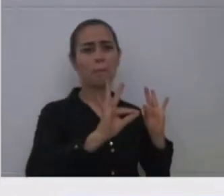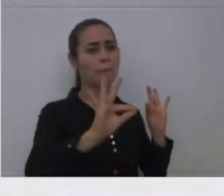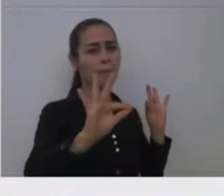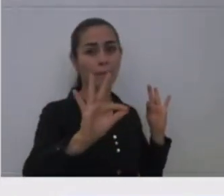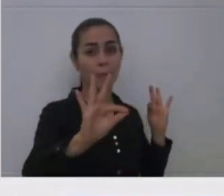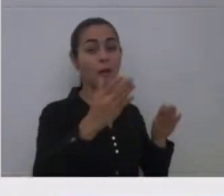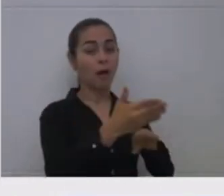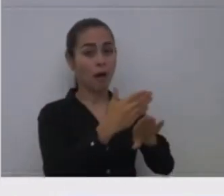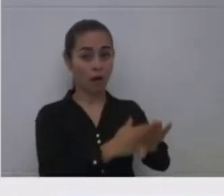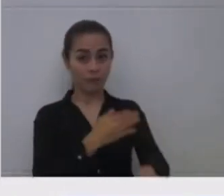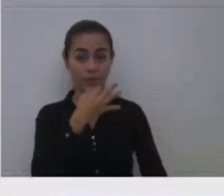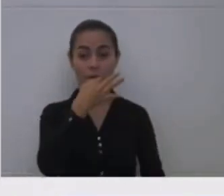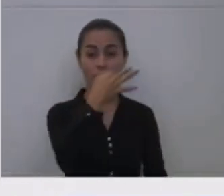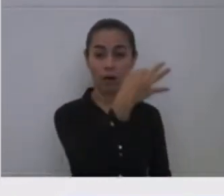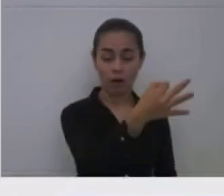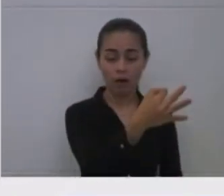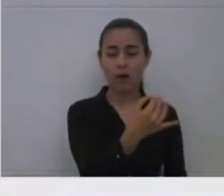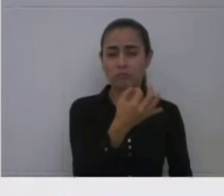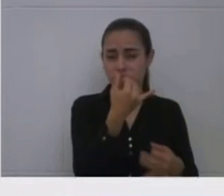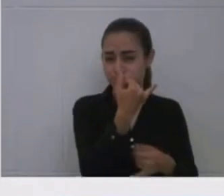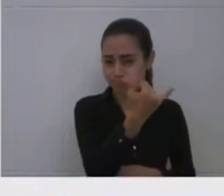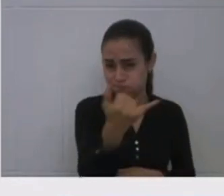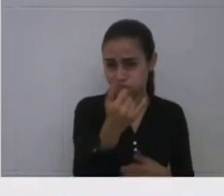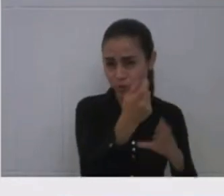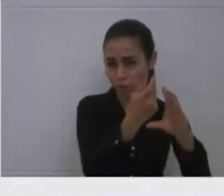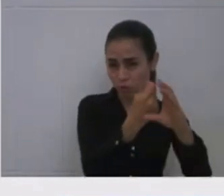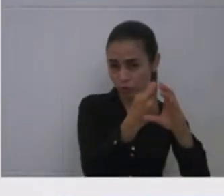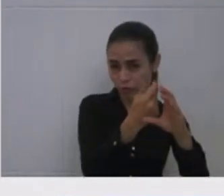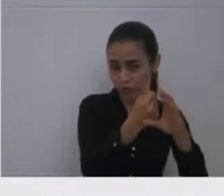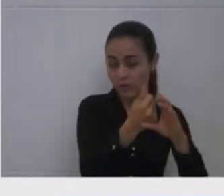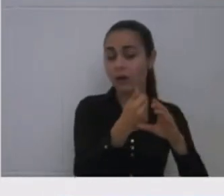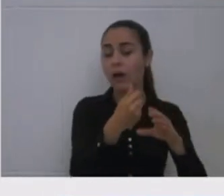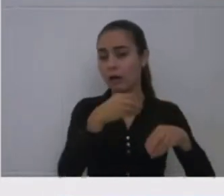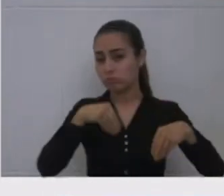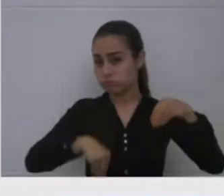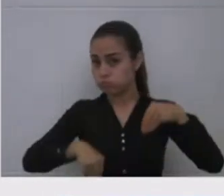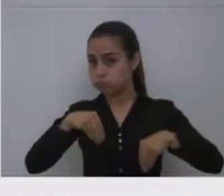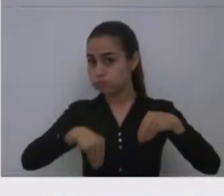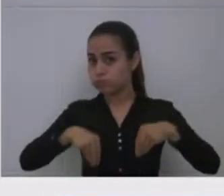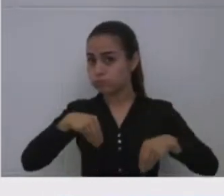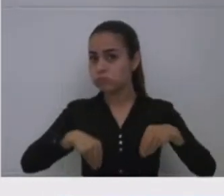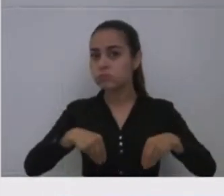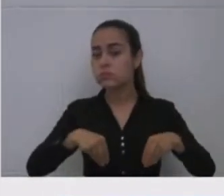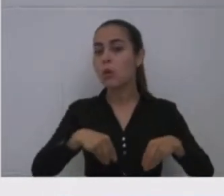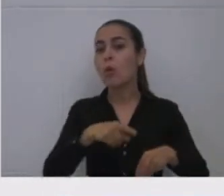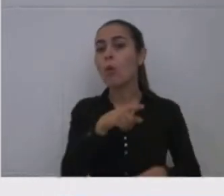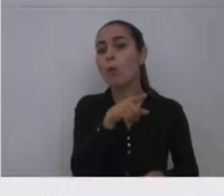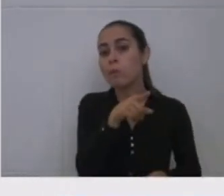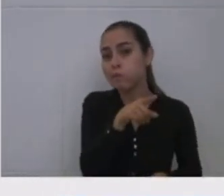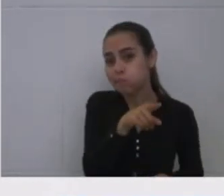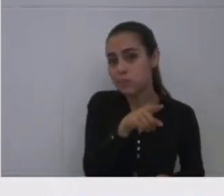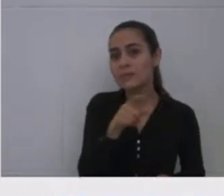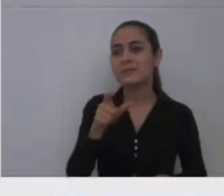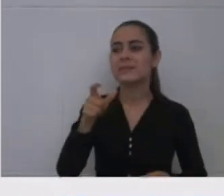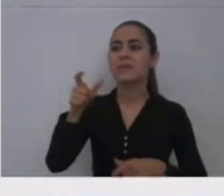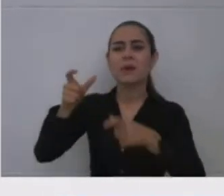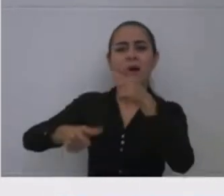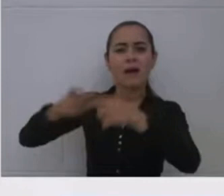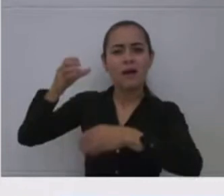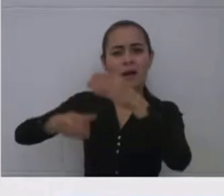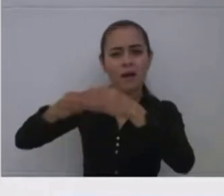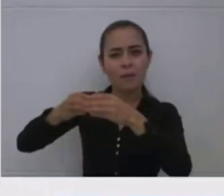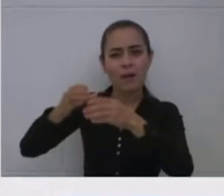Cuando nosotros denunciamos la corrupción en el escándalo de la chatarrización, tuvo que el representante a la Cámara, Daniel Carvalho,